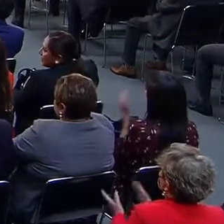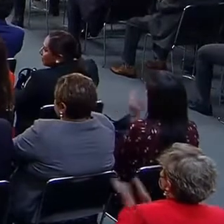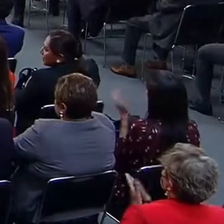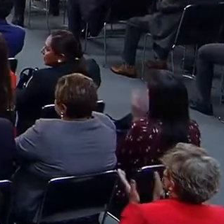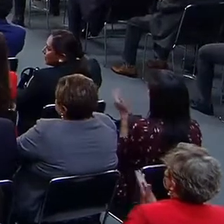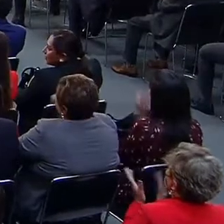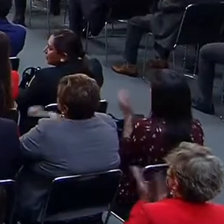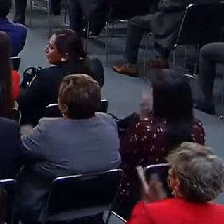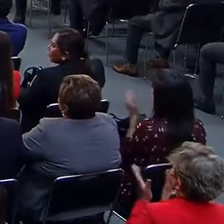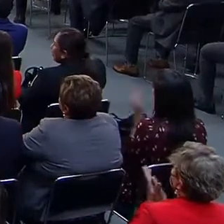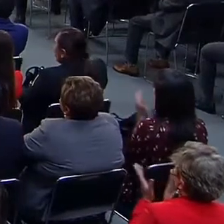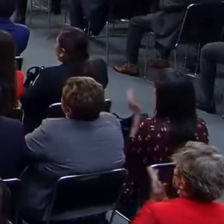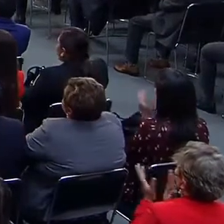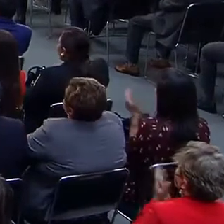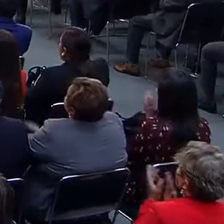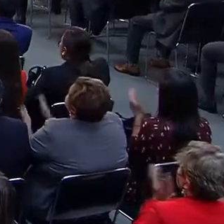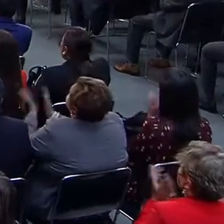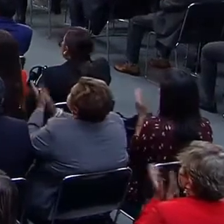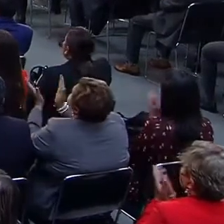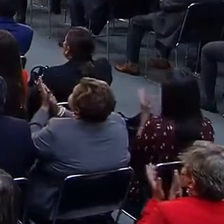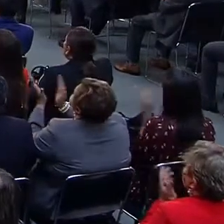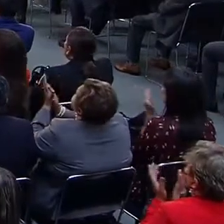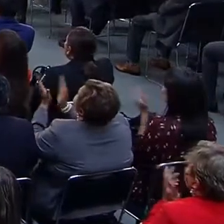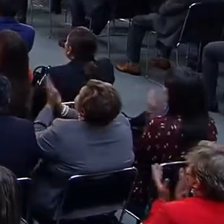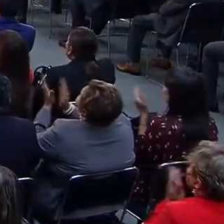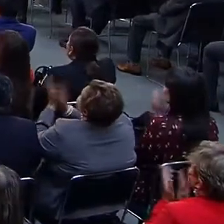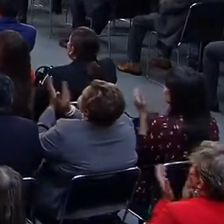del Partido Morena.